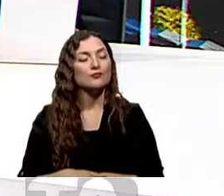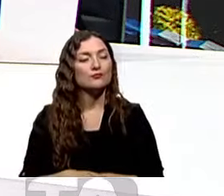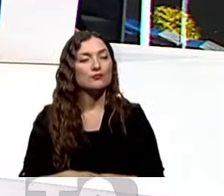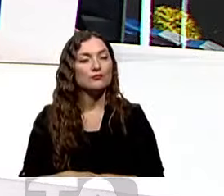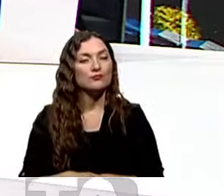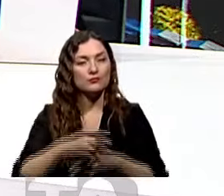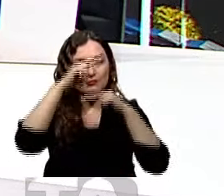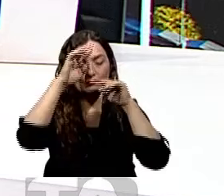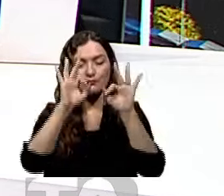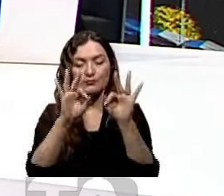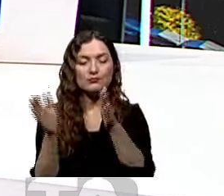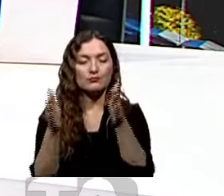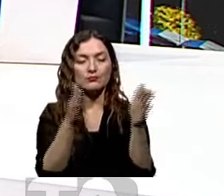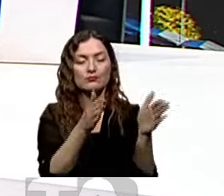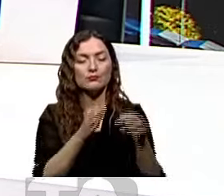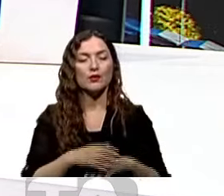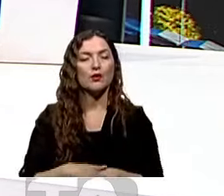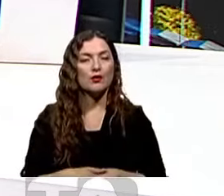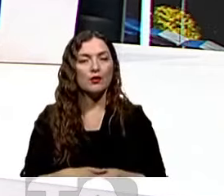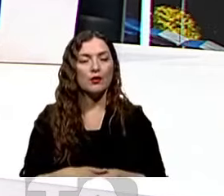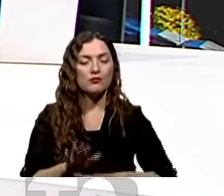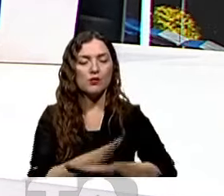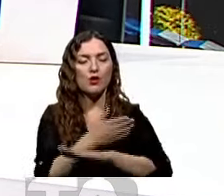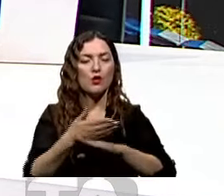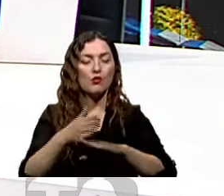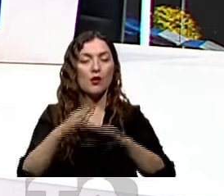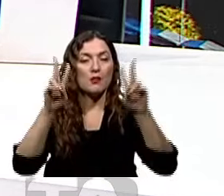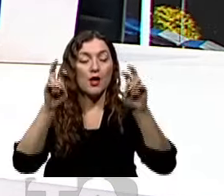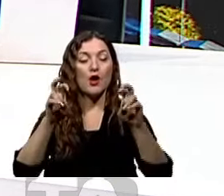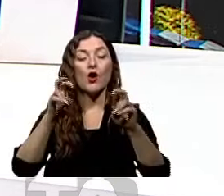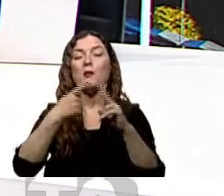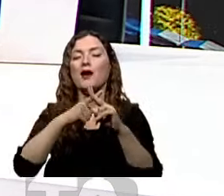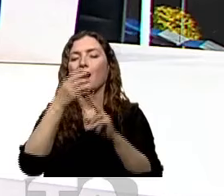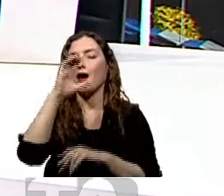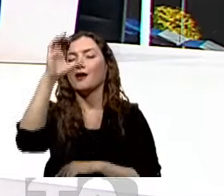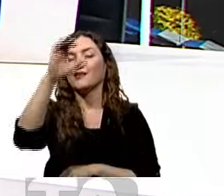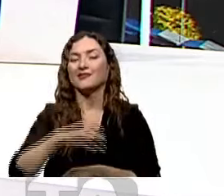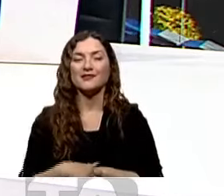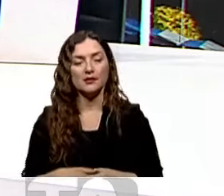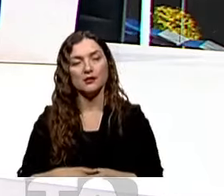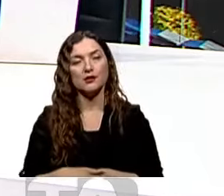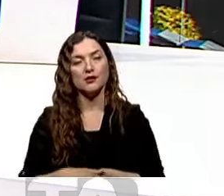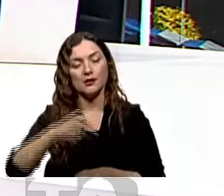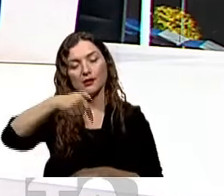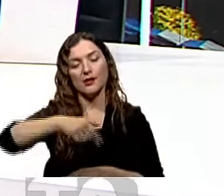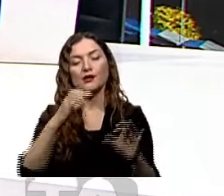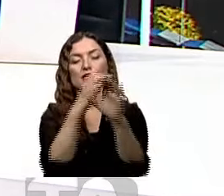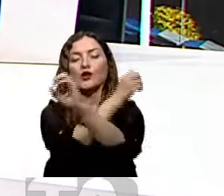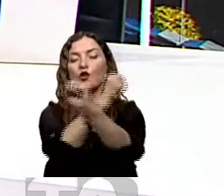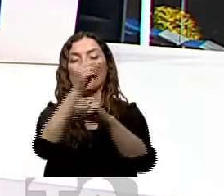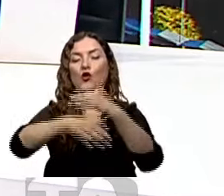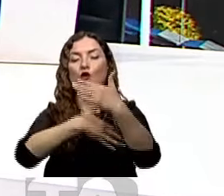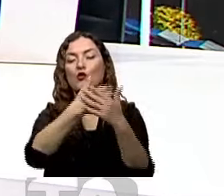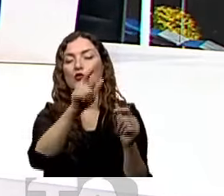Qué buena noticia. Y se abrió el telón de la música. Mamá Mía en Quito ya está presente. Así es, a partir de esta noche todos